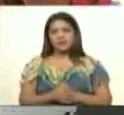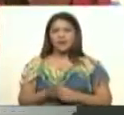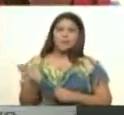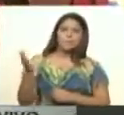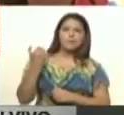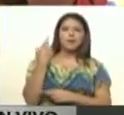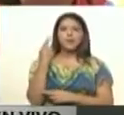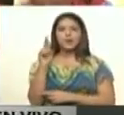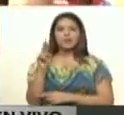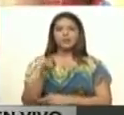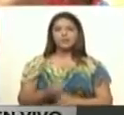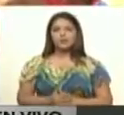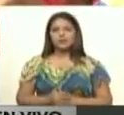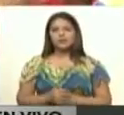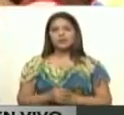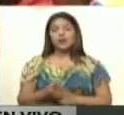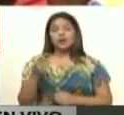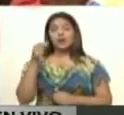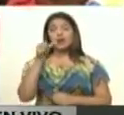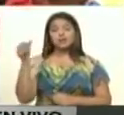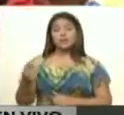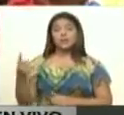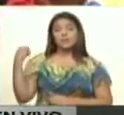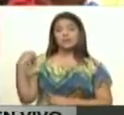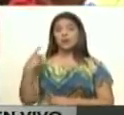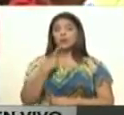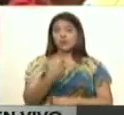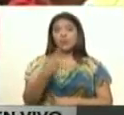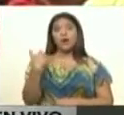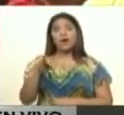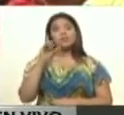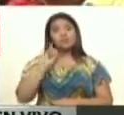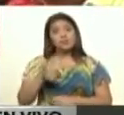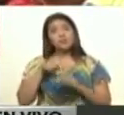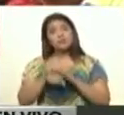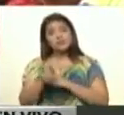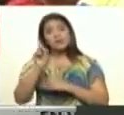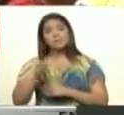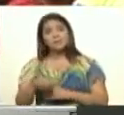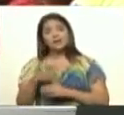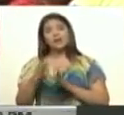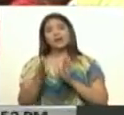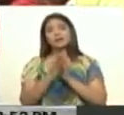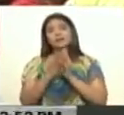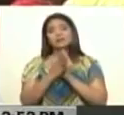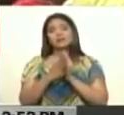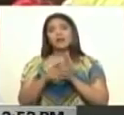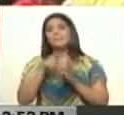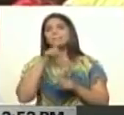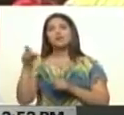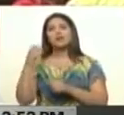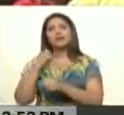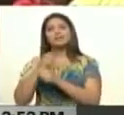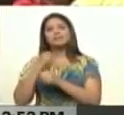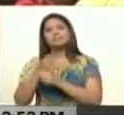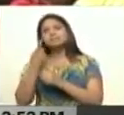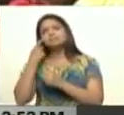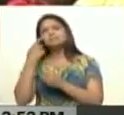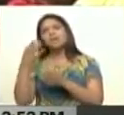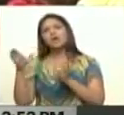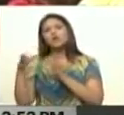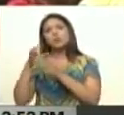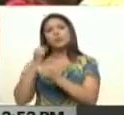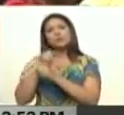la rebelión. Y como lo dijimos en la semana pasada, también tenemos que ir a la constituyente sindical. Vamos a revisar